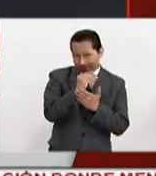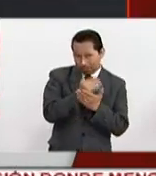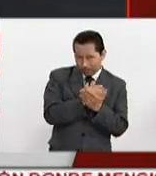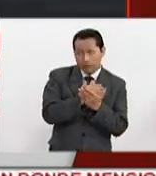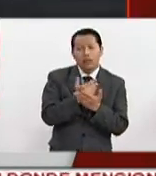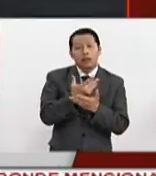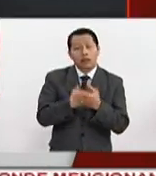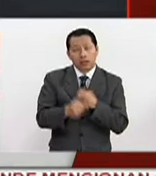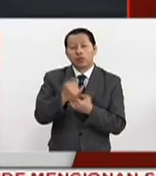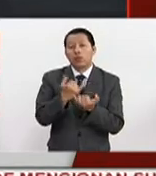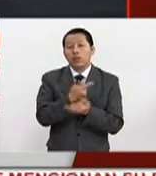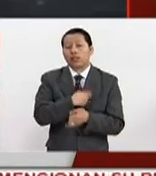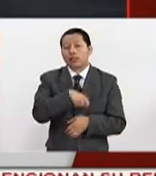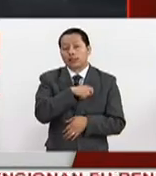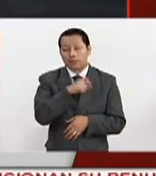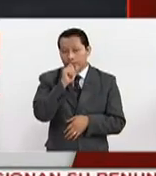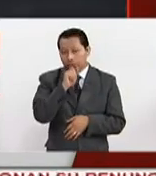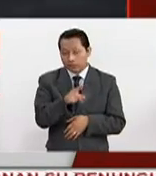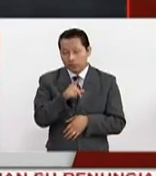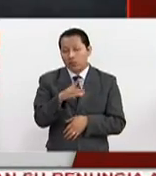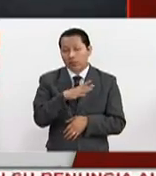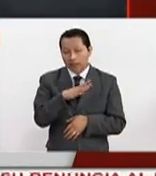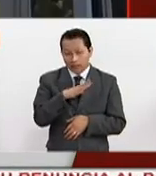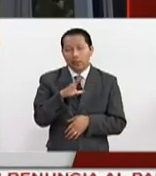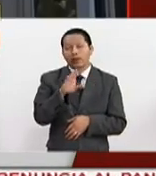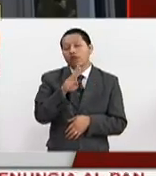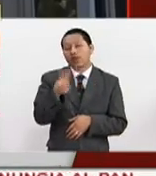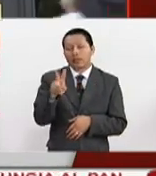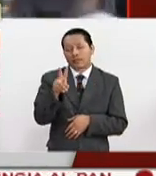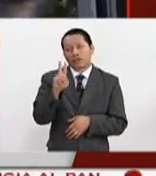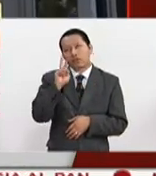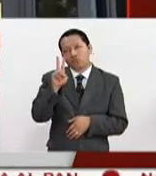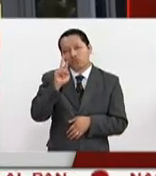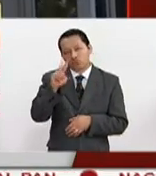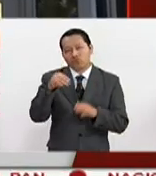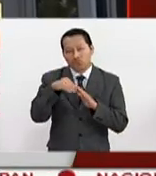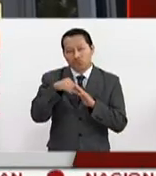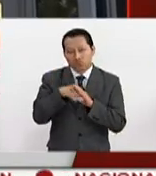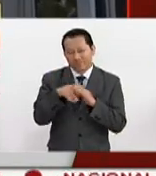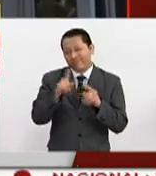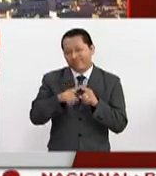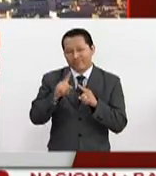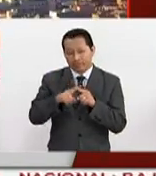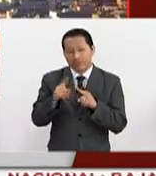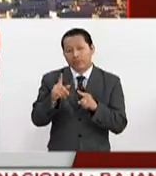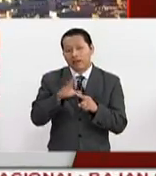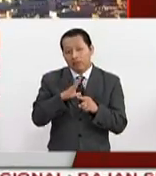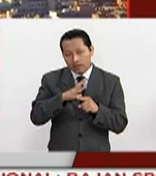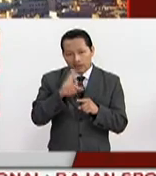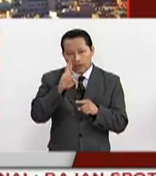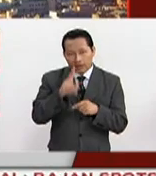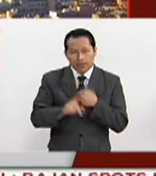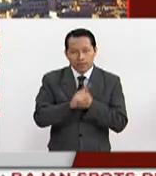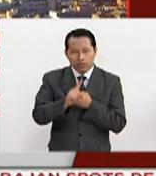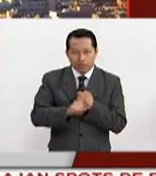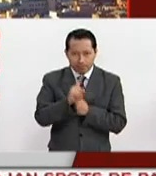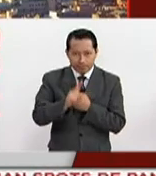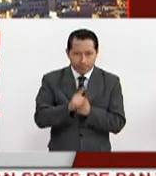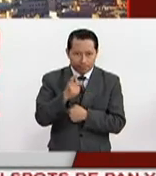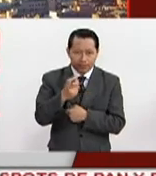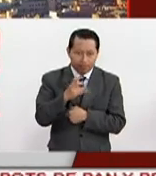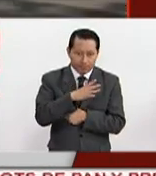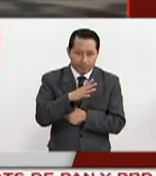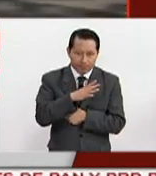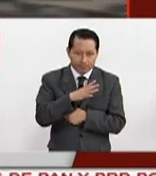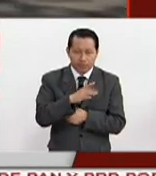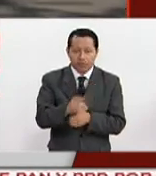también española. Si uno revisa también las cifras en la bolsa, ¿no? Española, pues bueno, realmente se ve la afectación de la crisis,